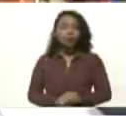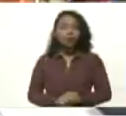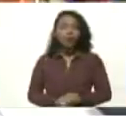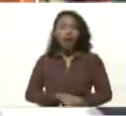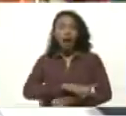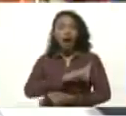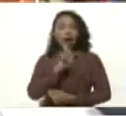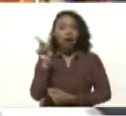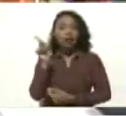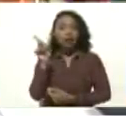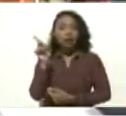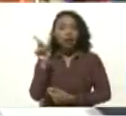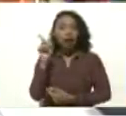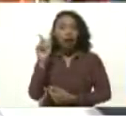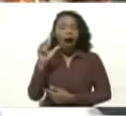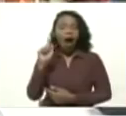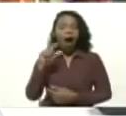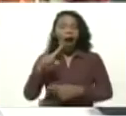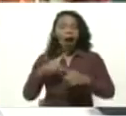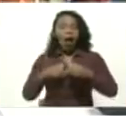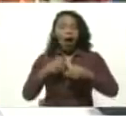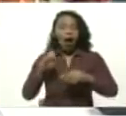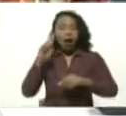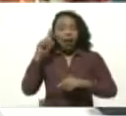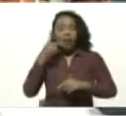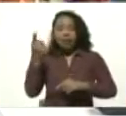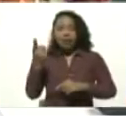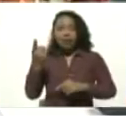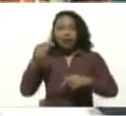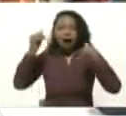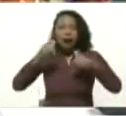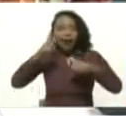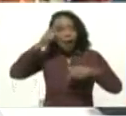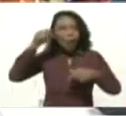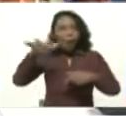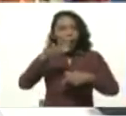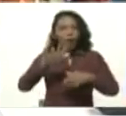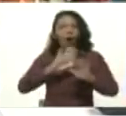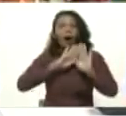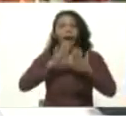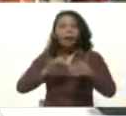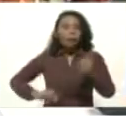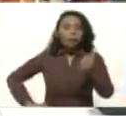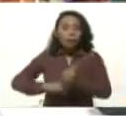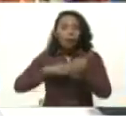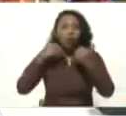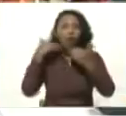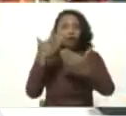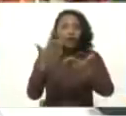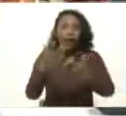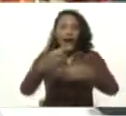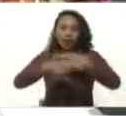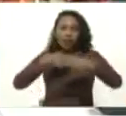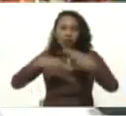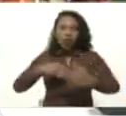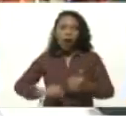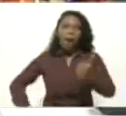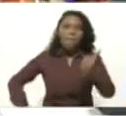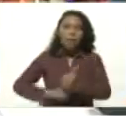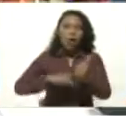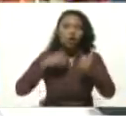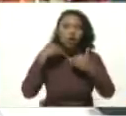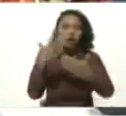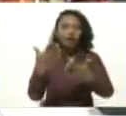allá a Alex Sat Morán, decirle: aquí hay un pueblo que te respalda, una revolución que te